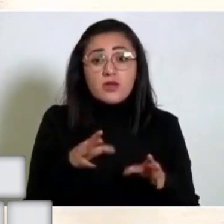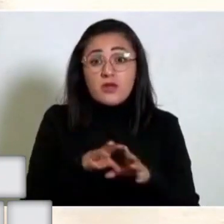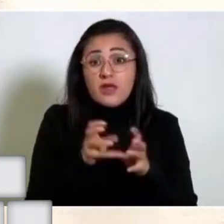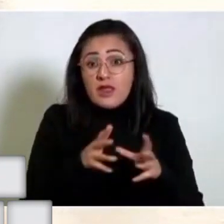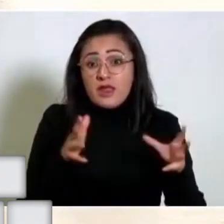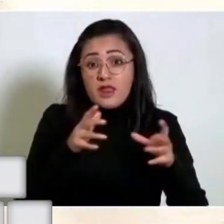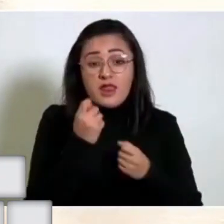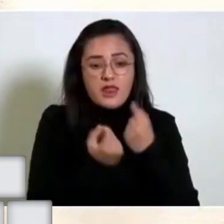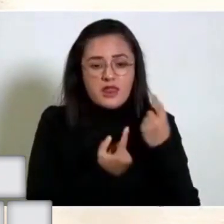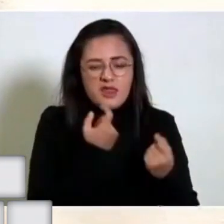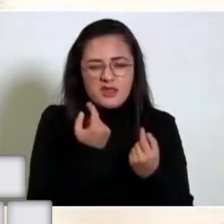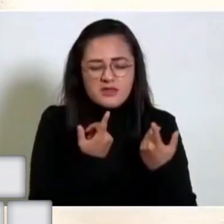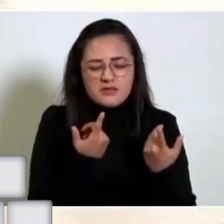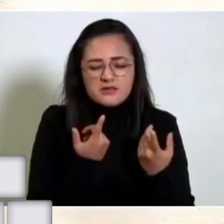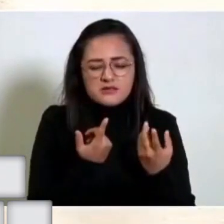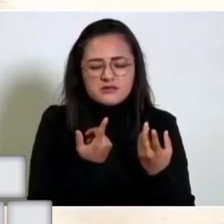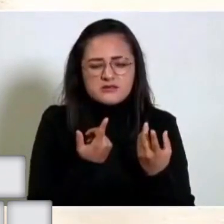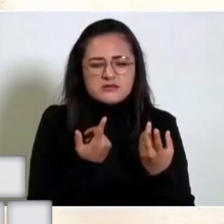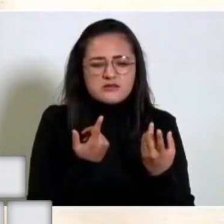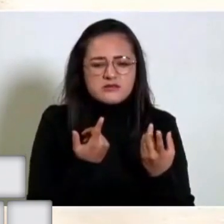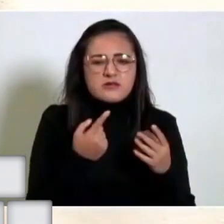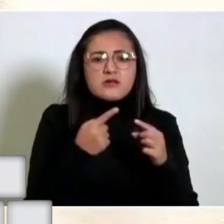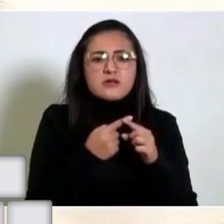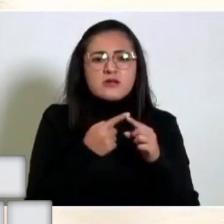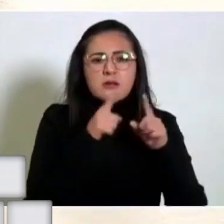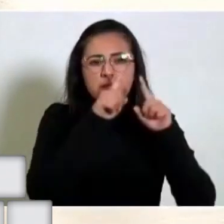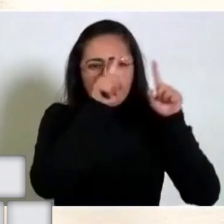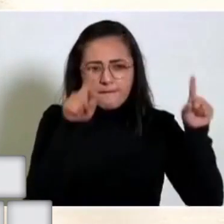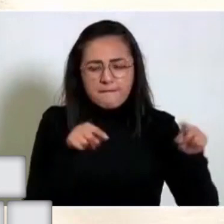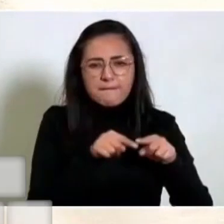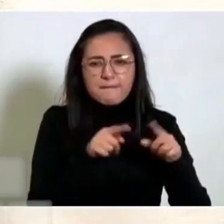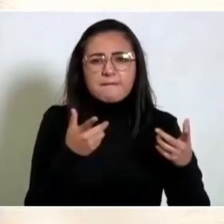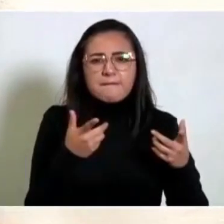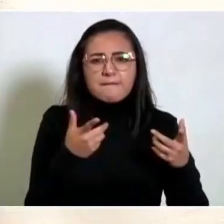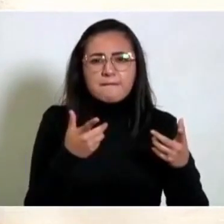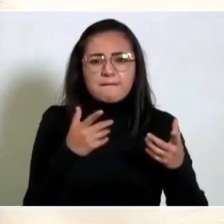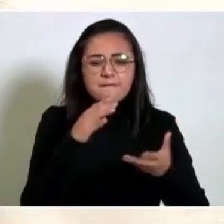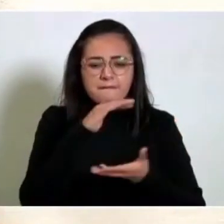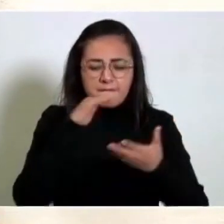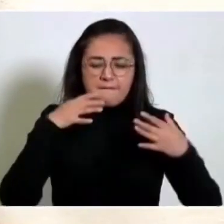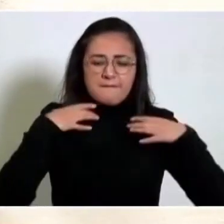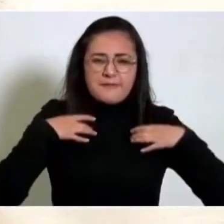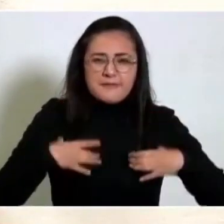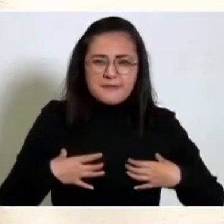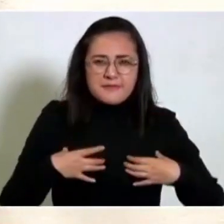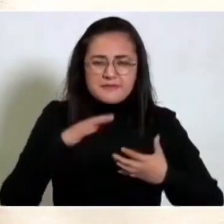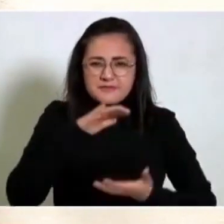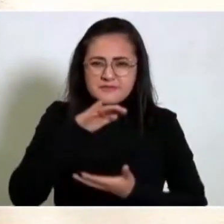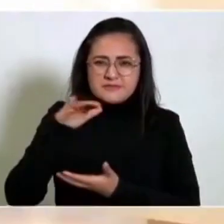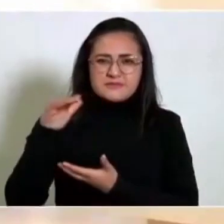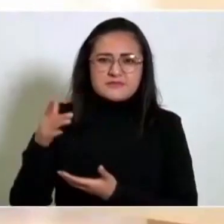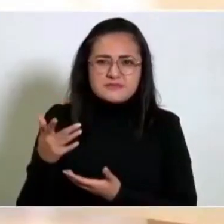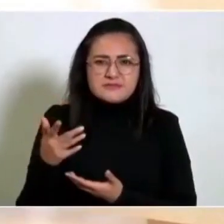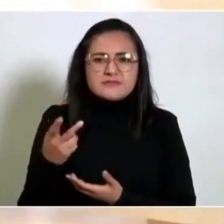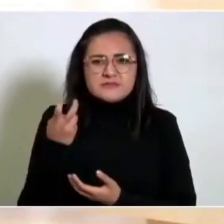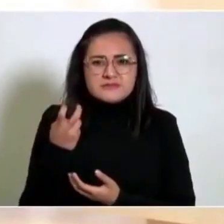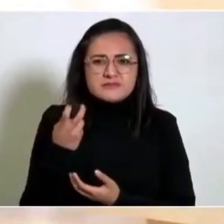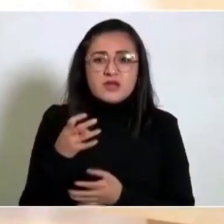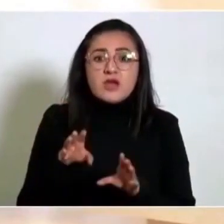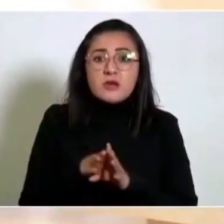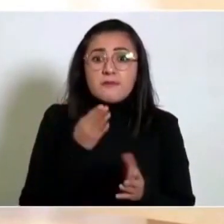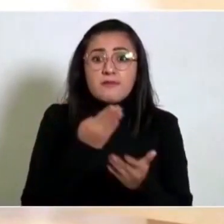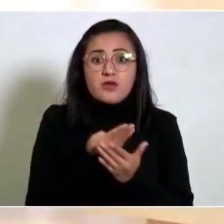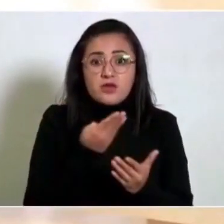tan grandes, y algunos elementos de cuadros, de bustos, de sí, me decías de bustos que eran de